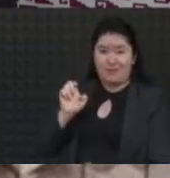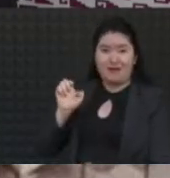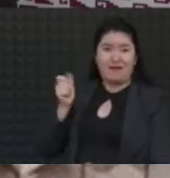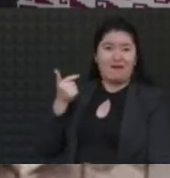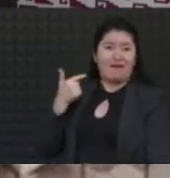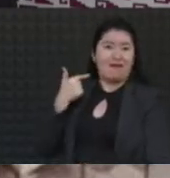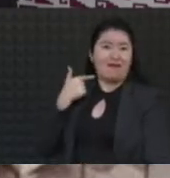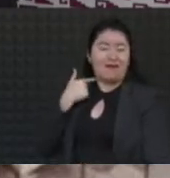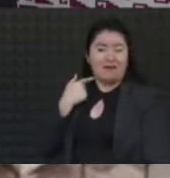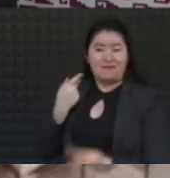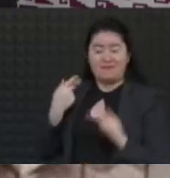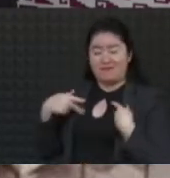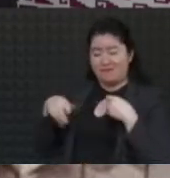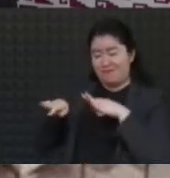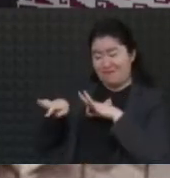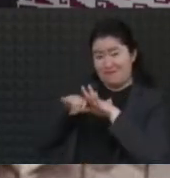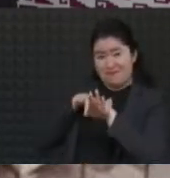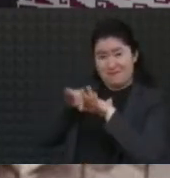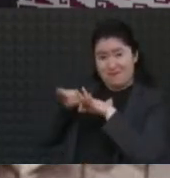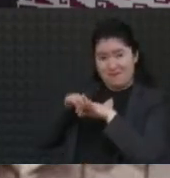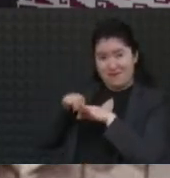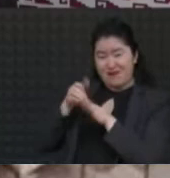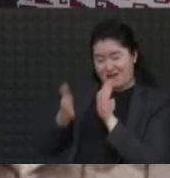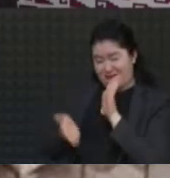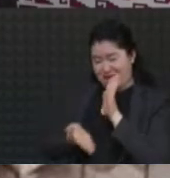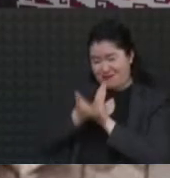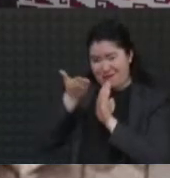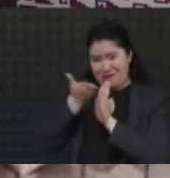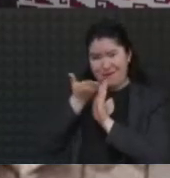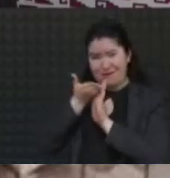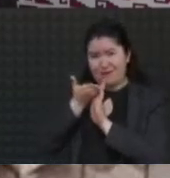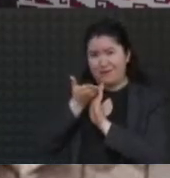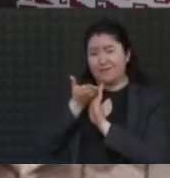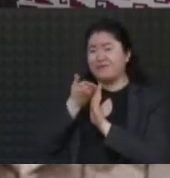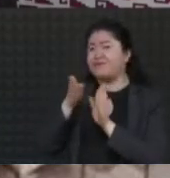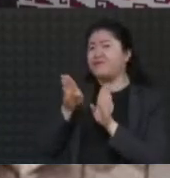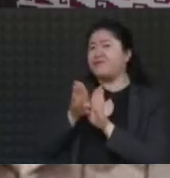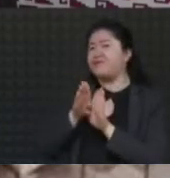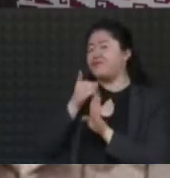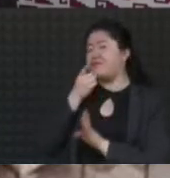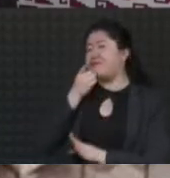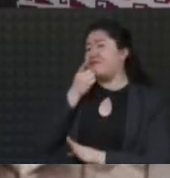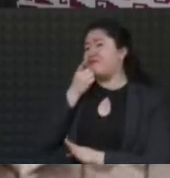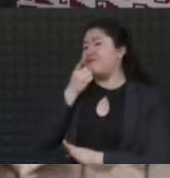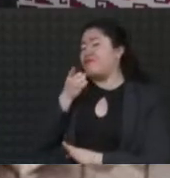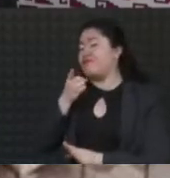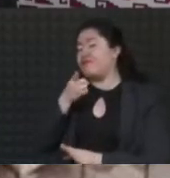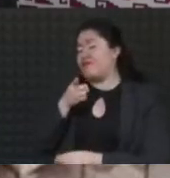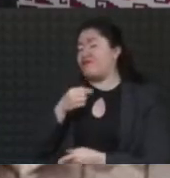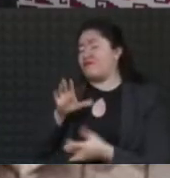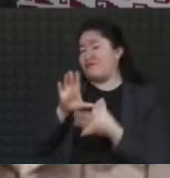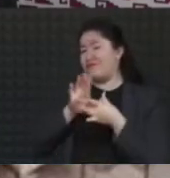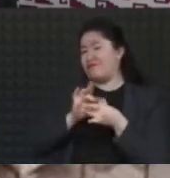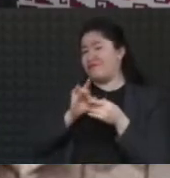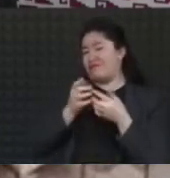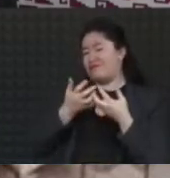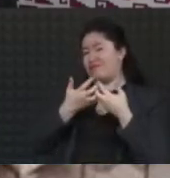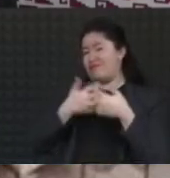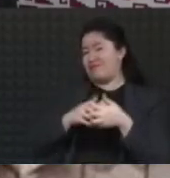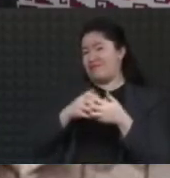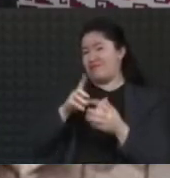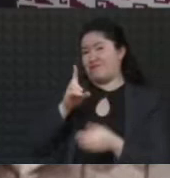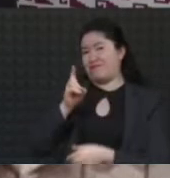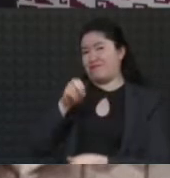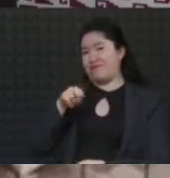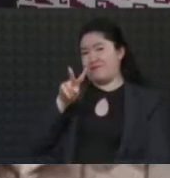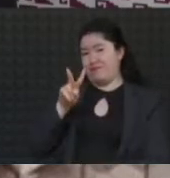involucrados en la construcción de esta línea 12 del metro, pues dieron un posicionamiento sobre este informe de DNB. Y básicamente,